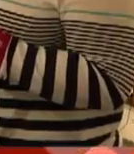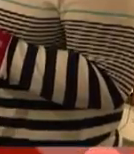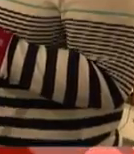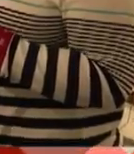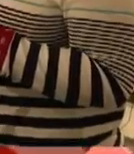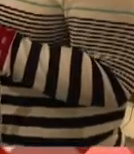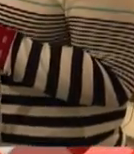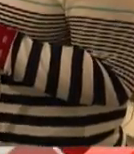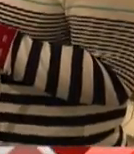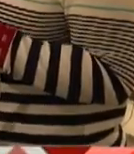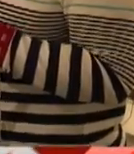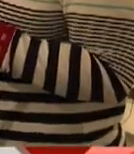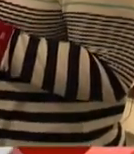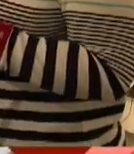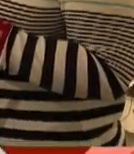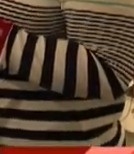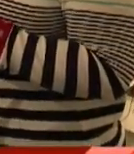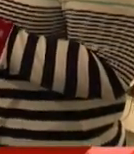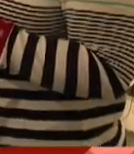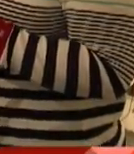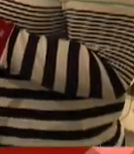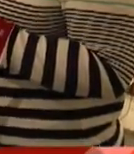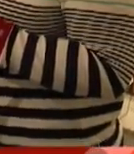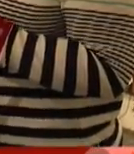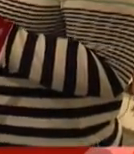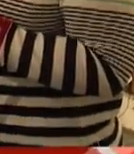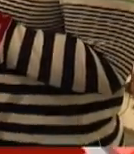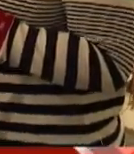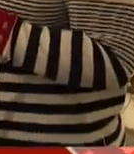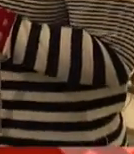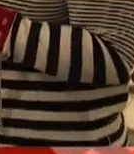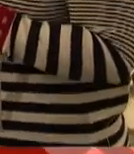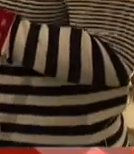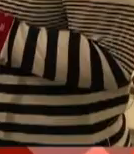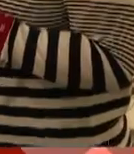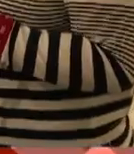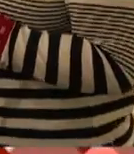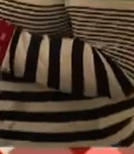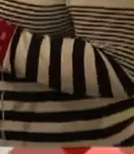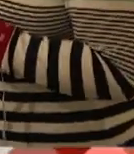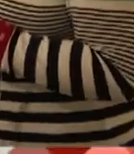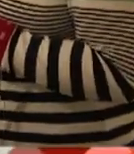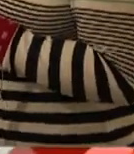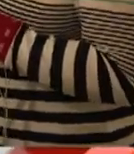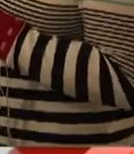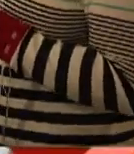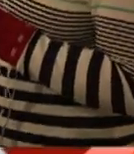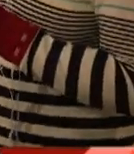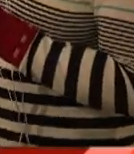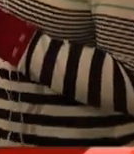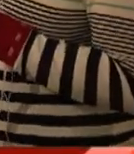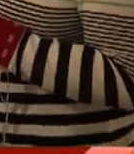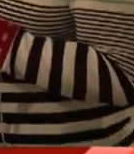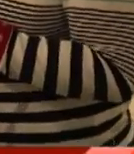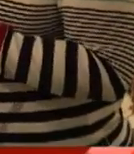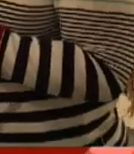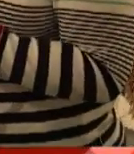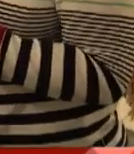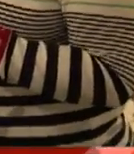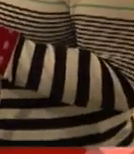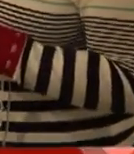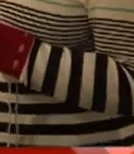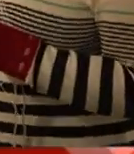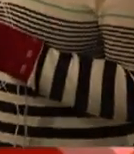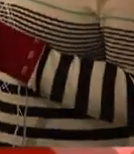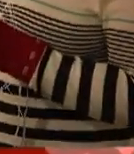qué? Porque se pone duro cuando te haces tanta bolita. Entonces tienes que hacer. So my mother told me not to do it